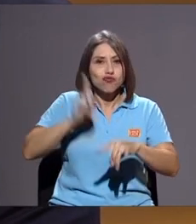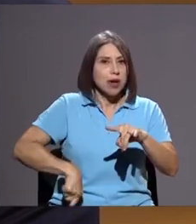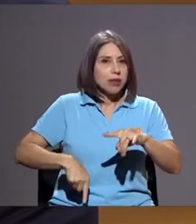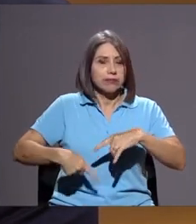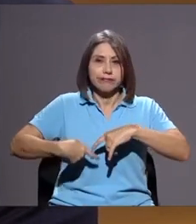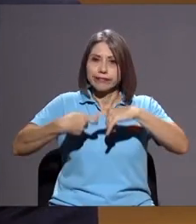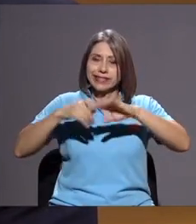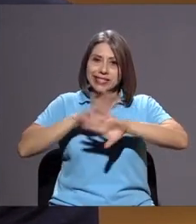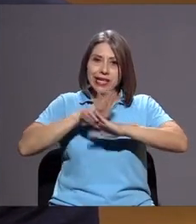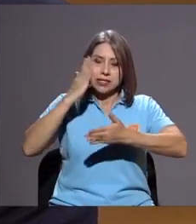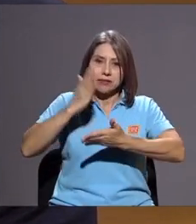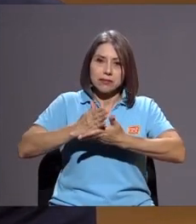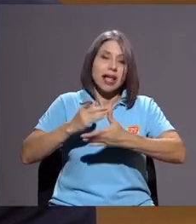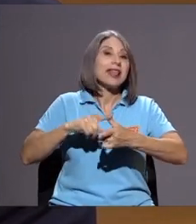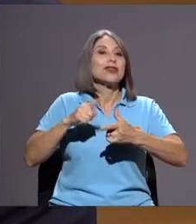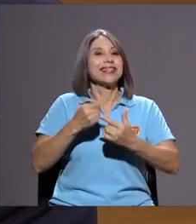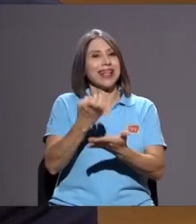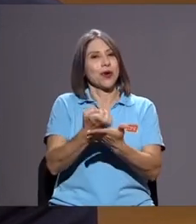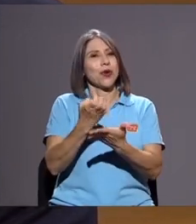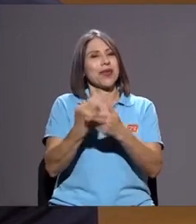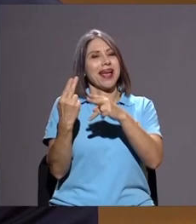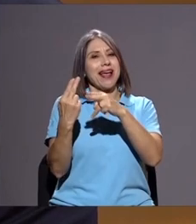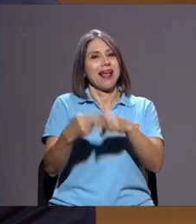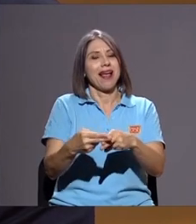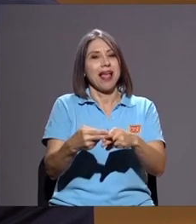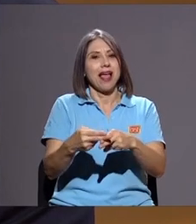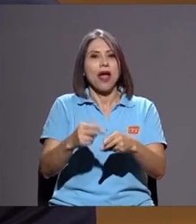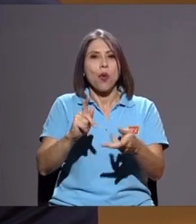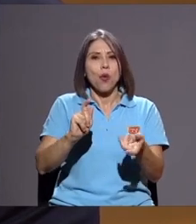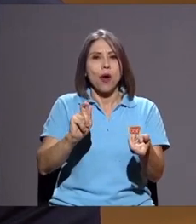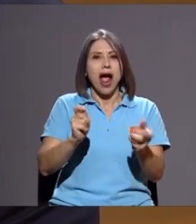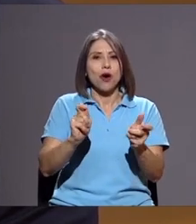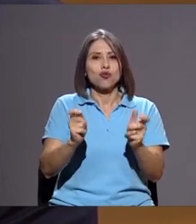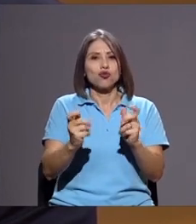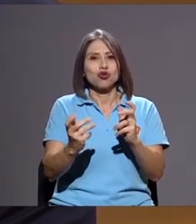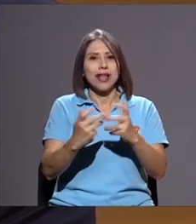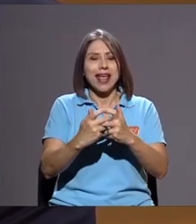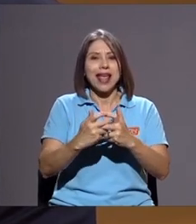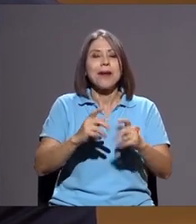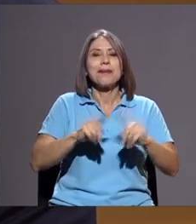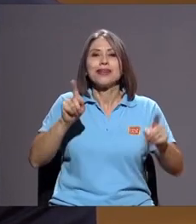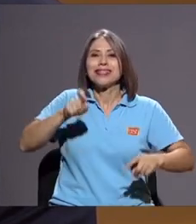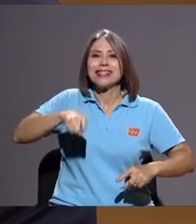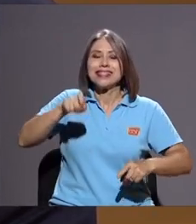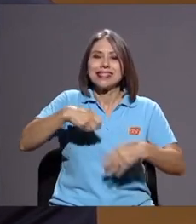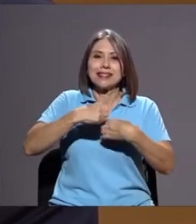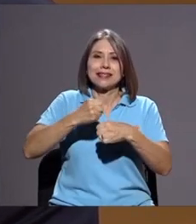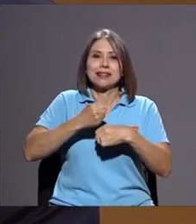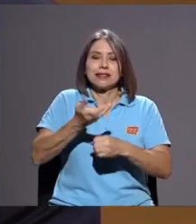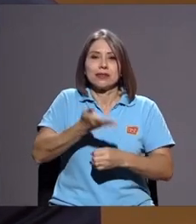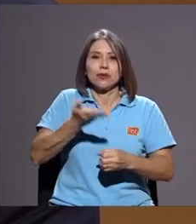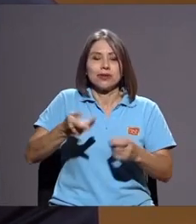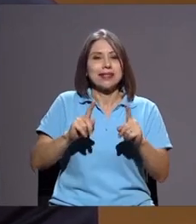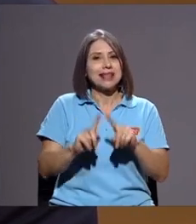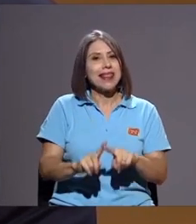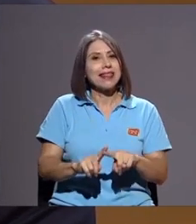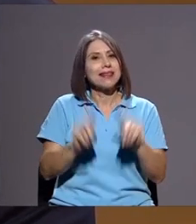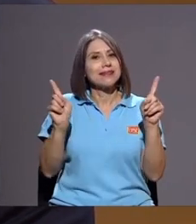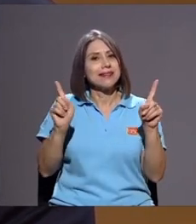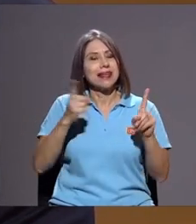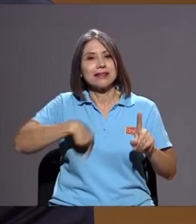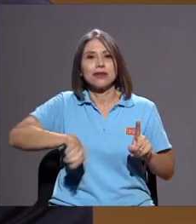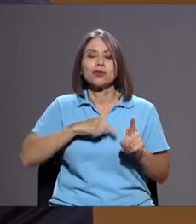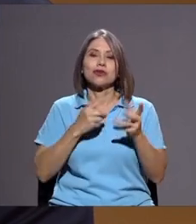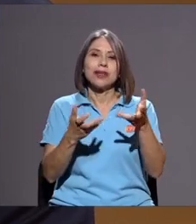en economía diríamos solo llamamos un ajuste pero se necesita hacer cosas distintas si queremos obtener